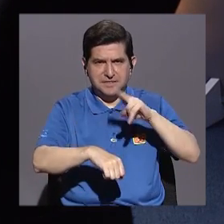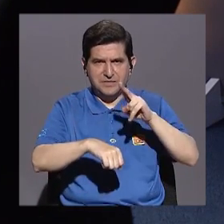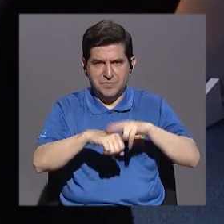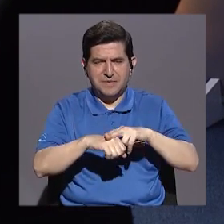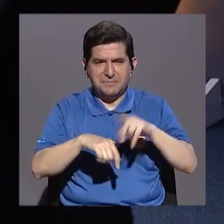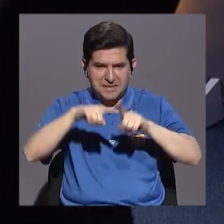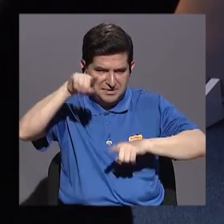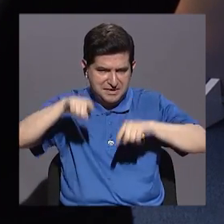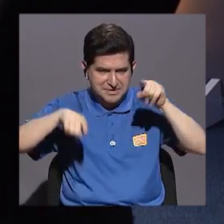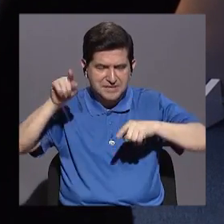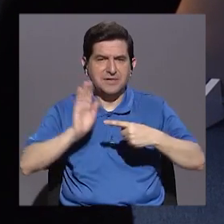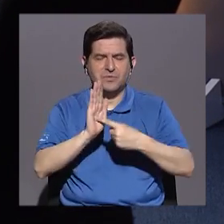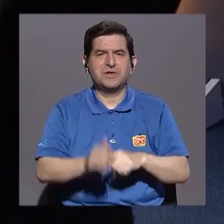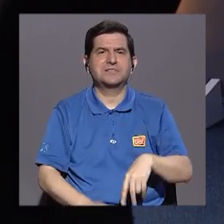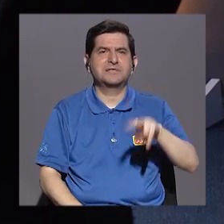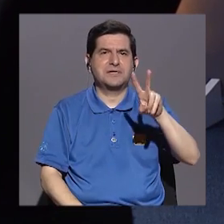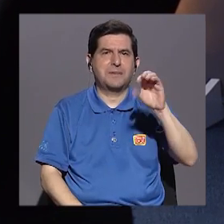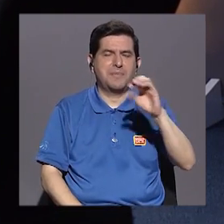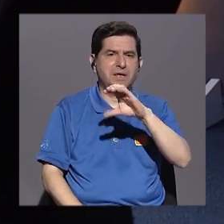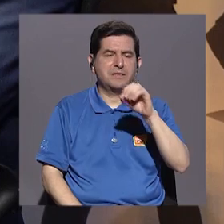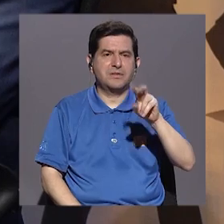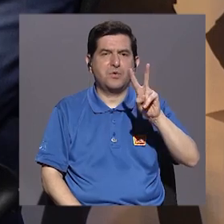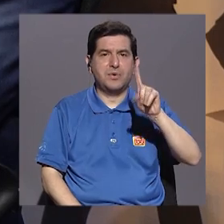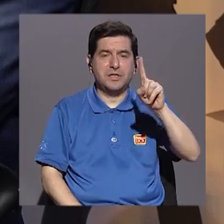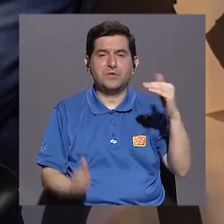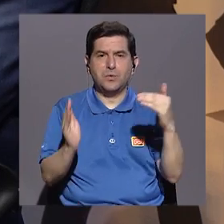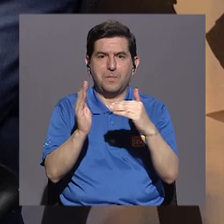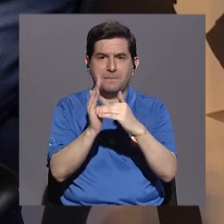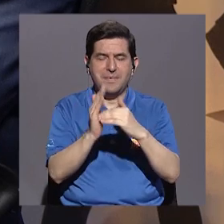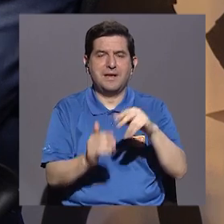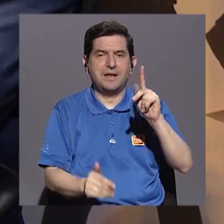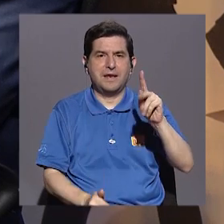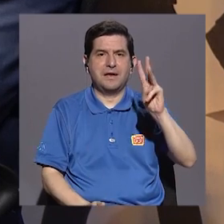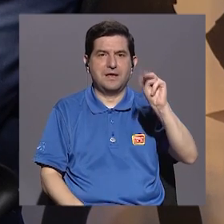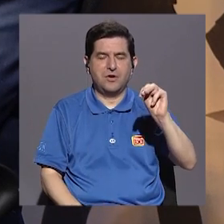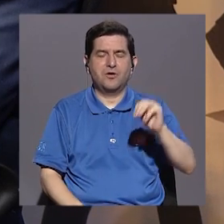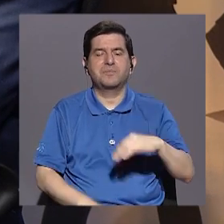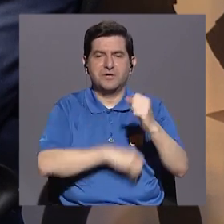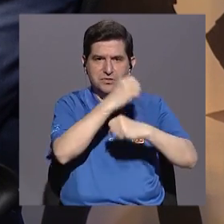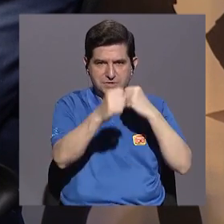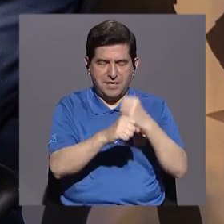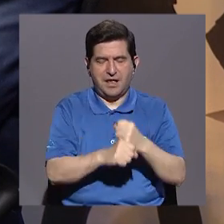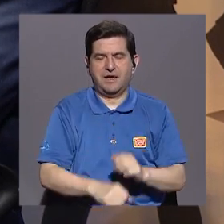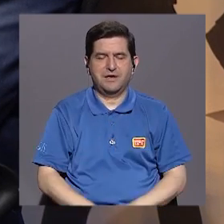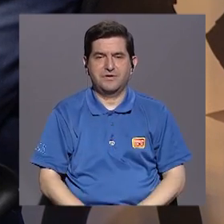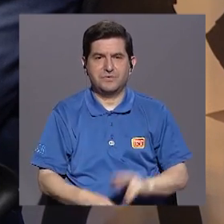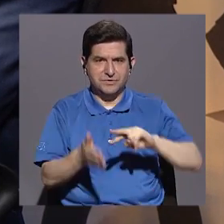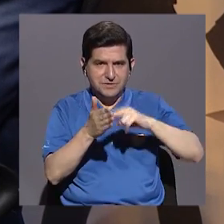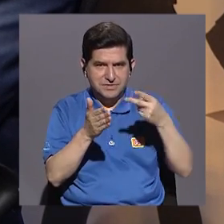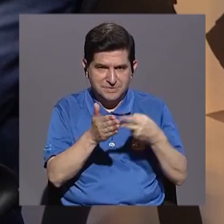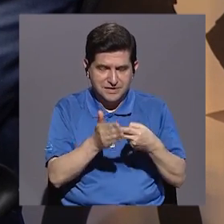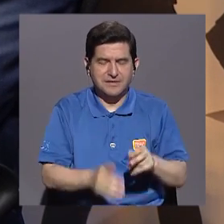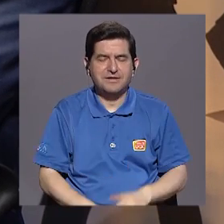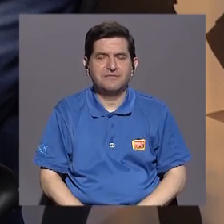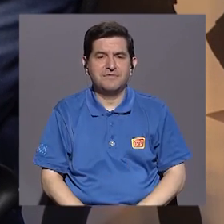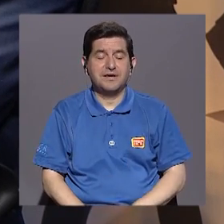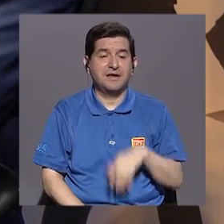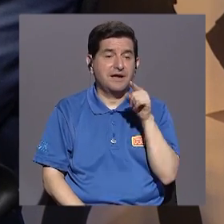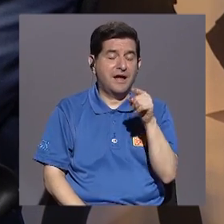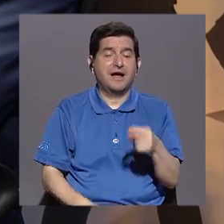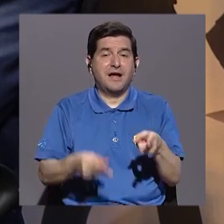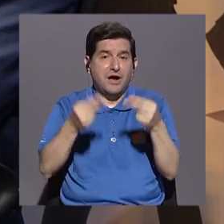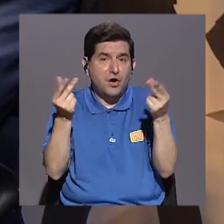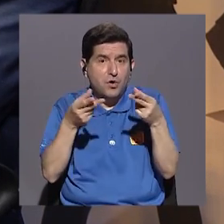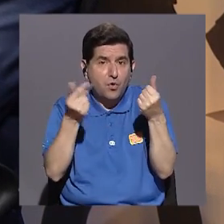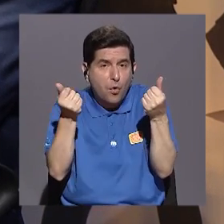20 21 mil kilómetros anuales lo que equivale a unos 1.750 kilómetros por mes eso